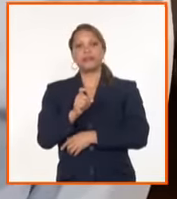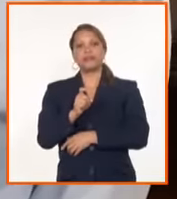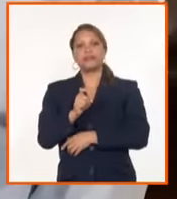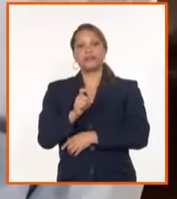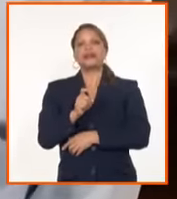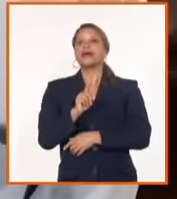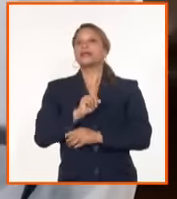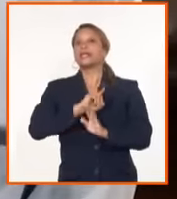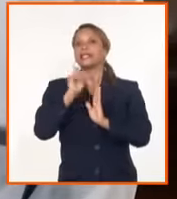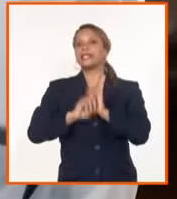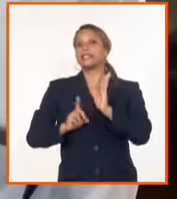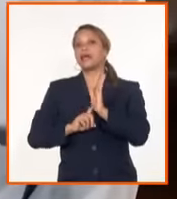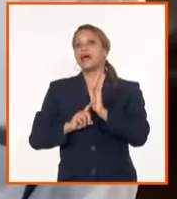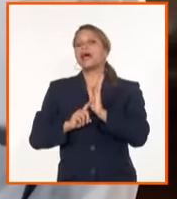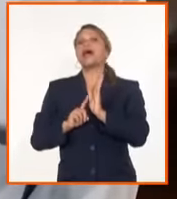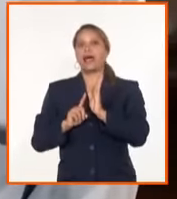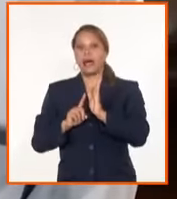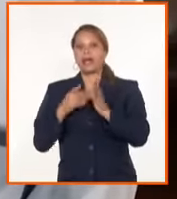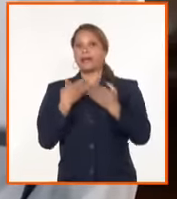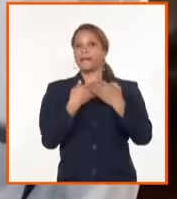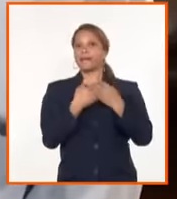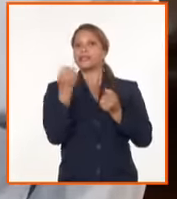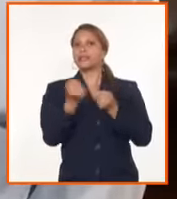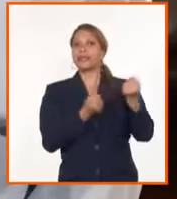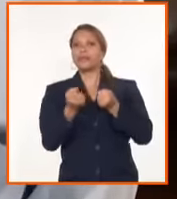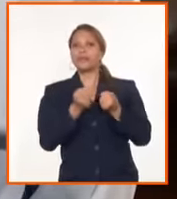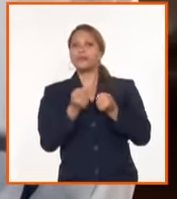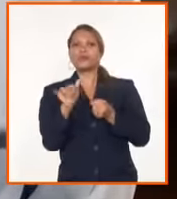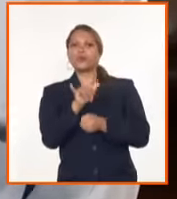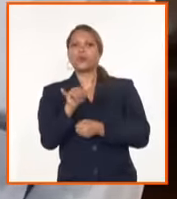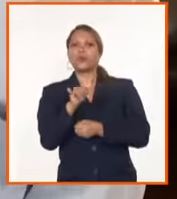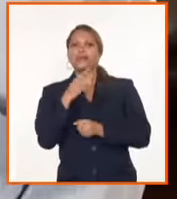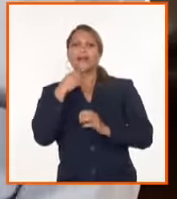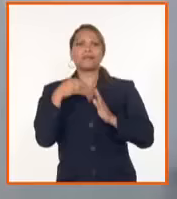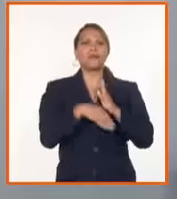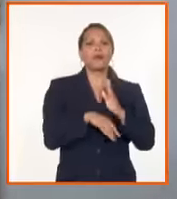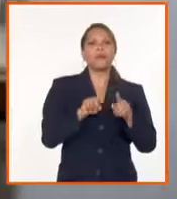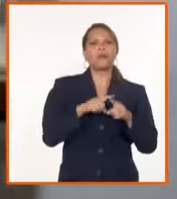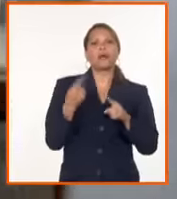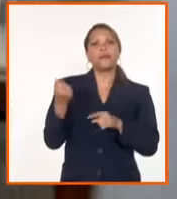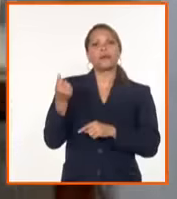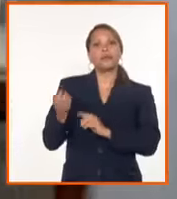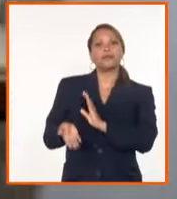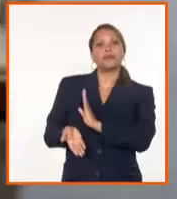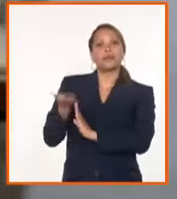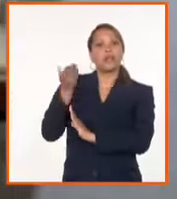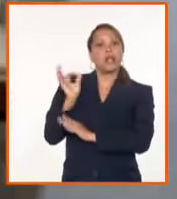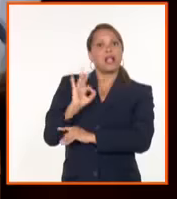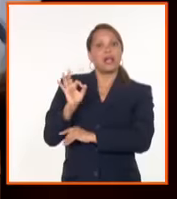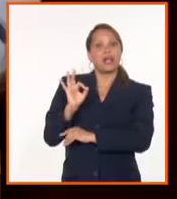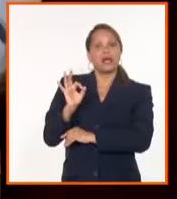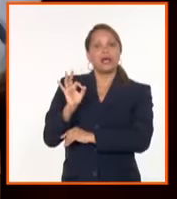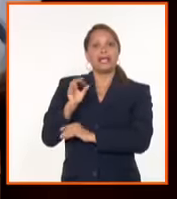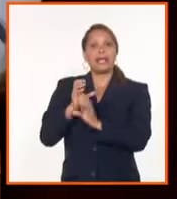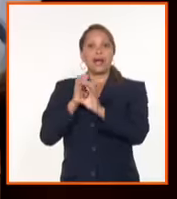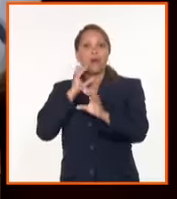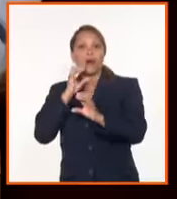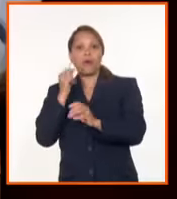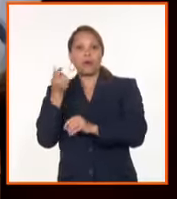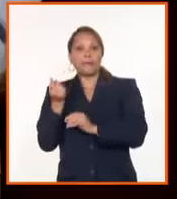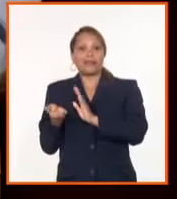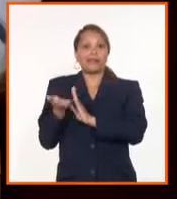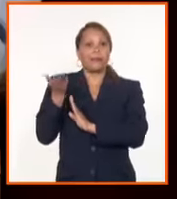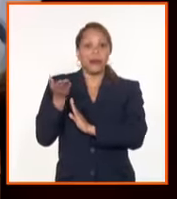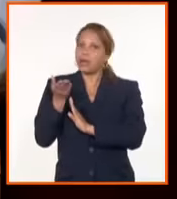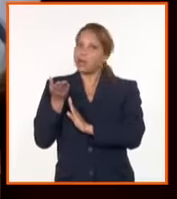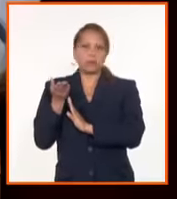eléctrica, pero las empresas de transporte público están casi quebradas porque no hemos subido las tarifas del transporte público. Yo creo que hay lujos que no nos